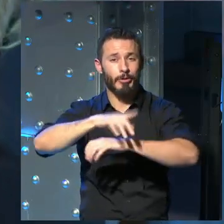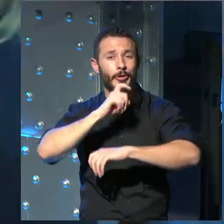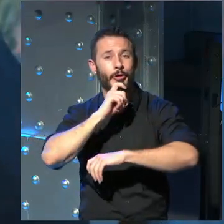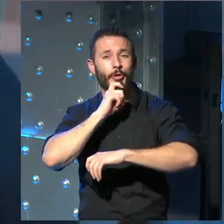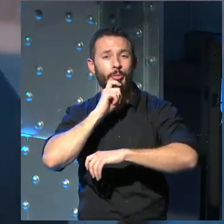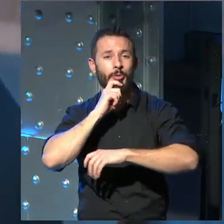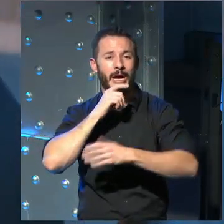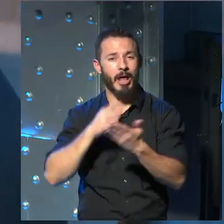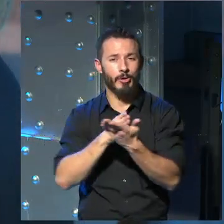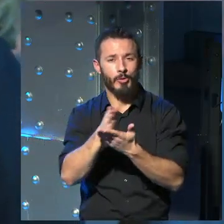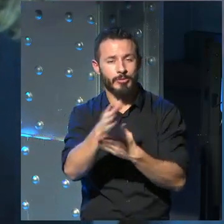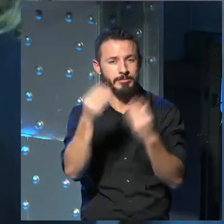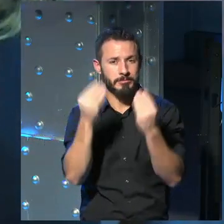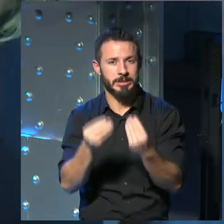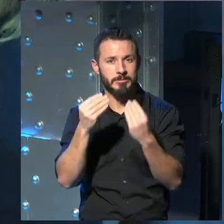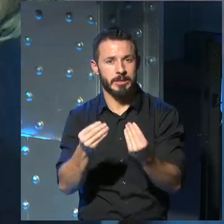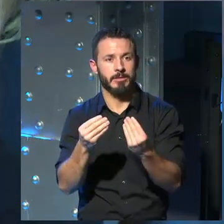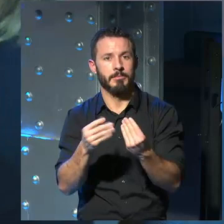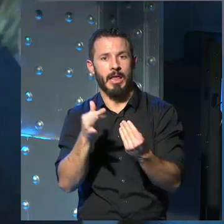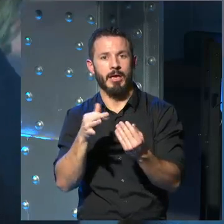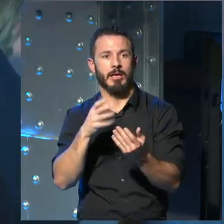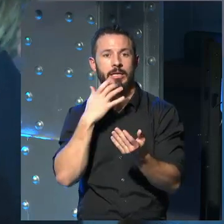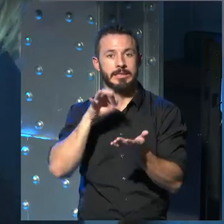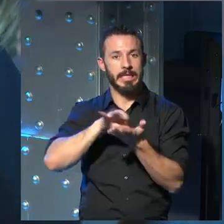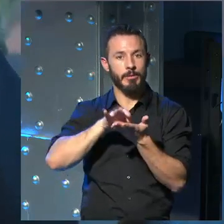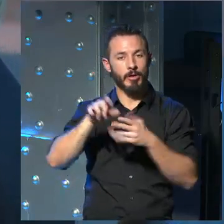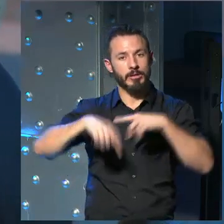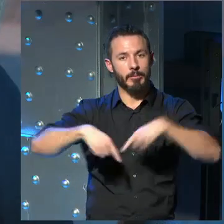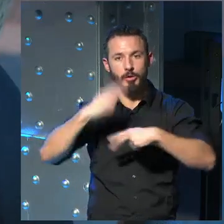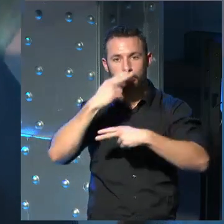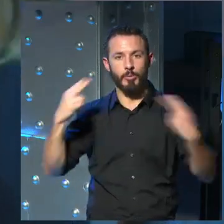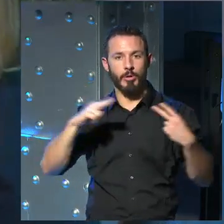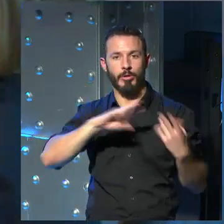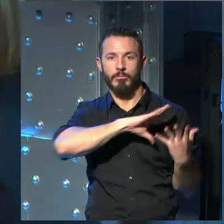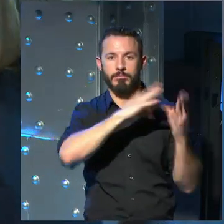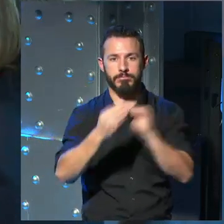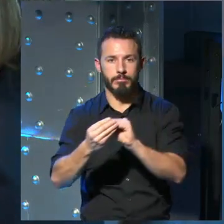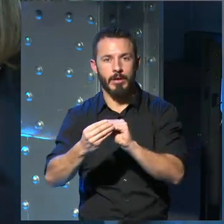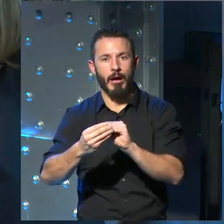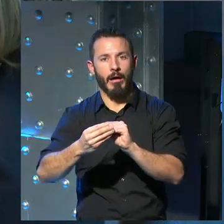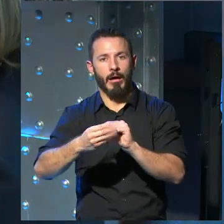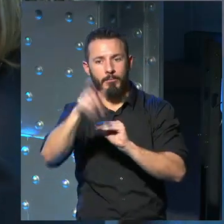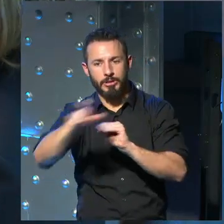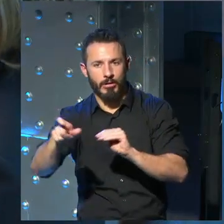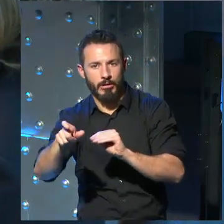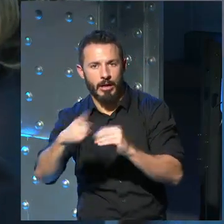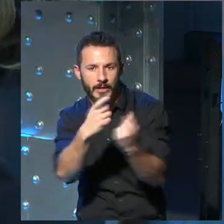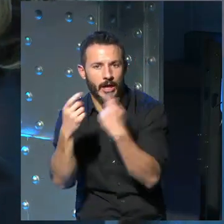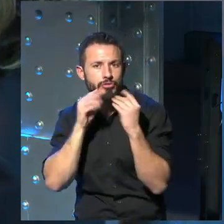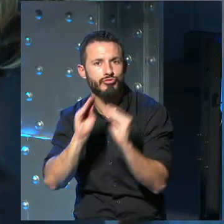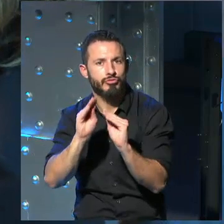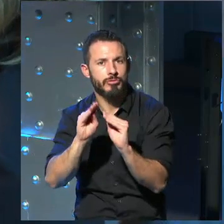solamente por conseguir ahorros, sino también por adecuar el servicio de transporte público más a las necesidades reales de